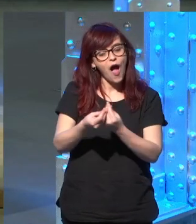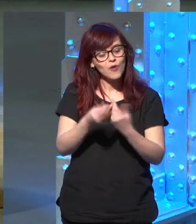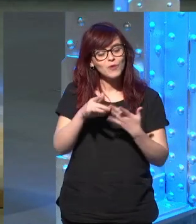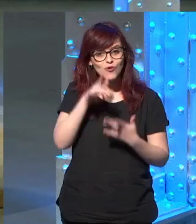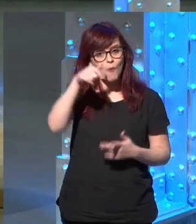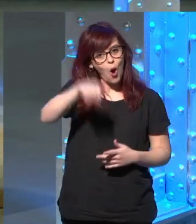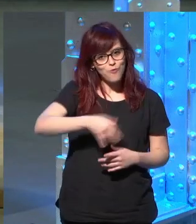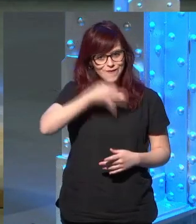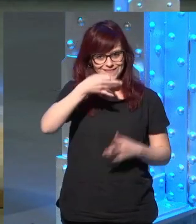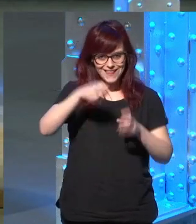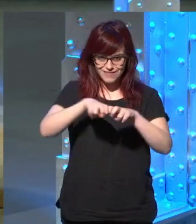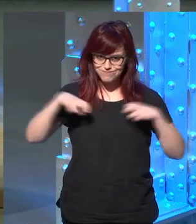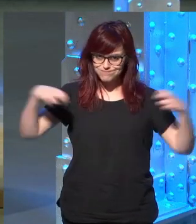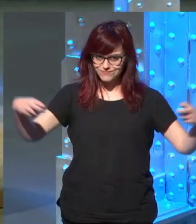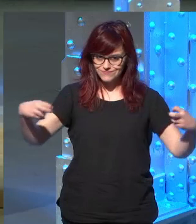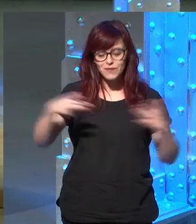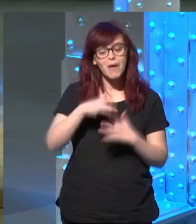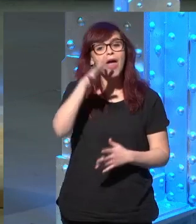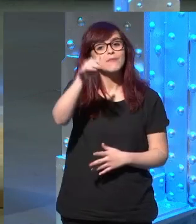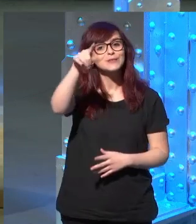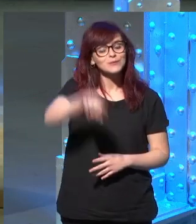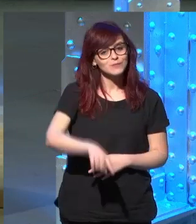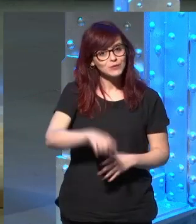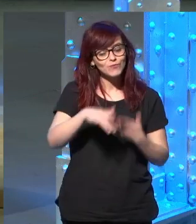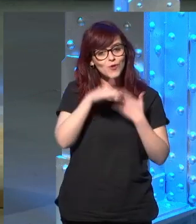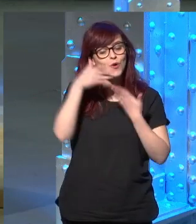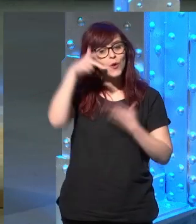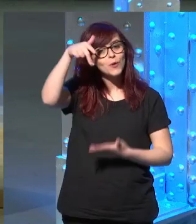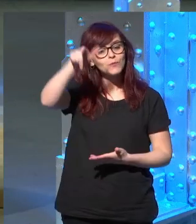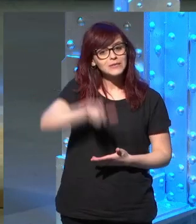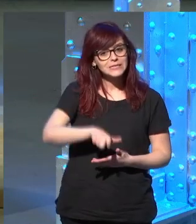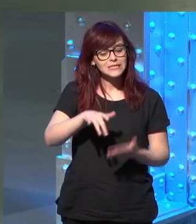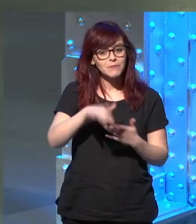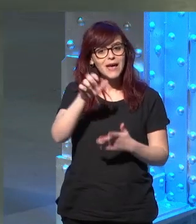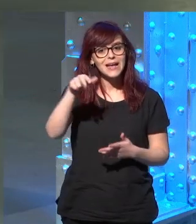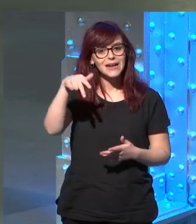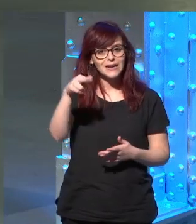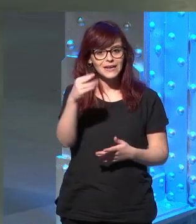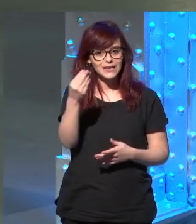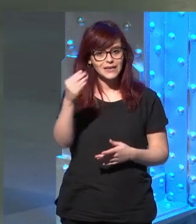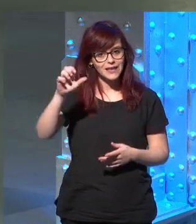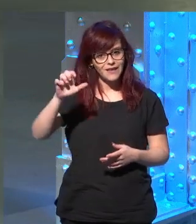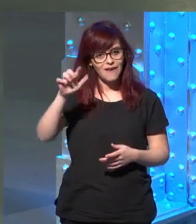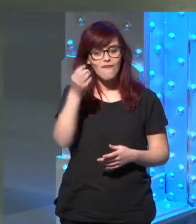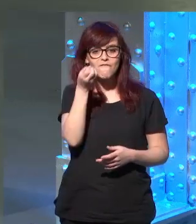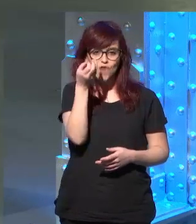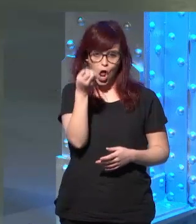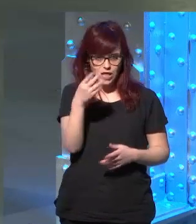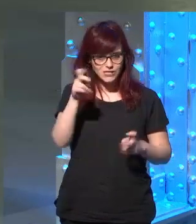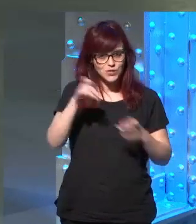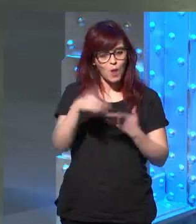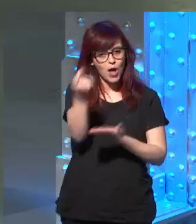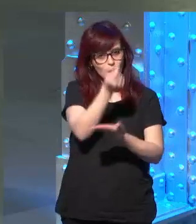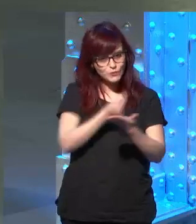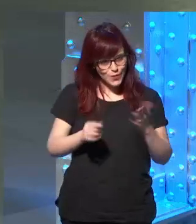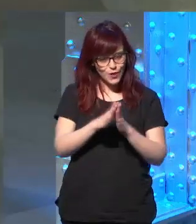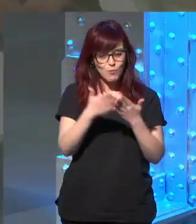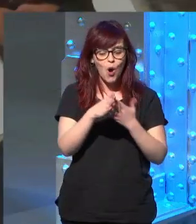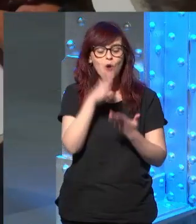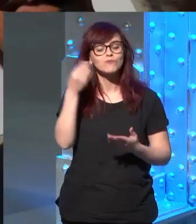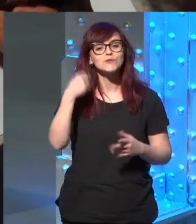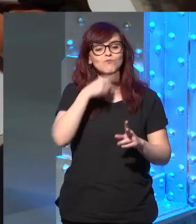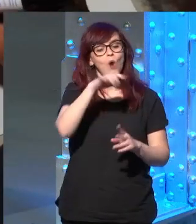que nos acompaña esta tarde. Además, contamos con la presencia de Enrique Flores, del ilustrador, cuadernista en